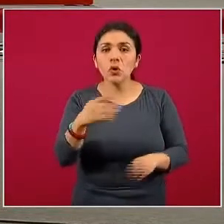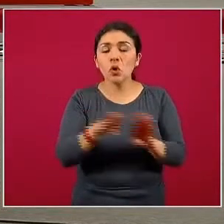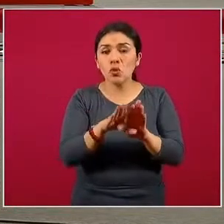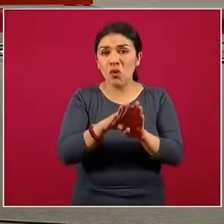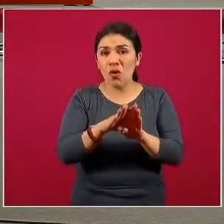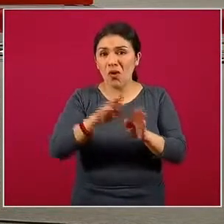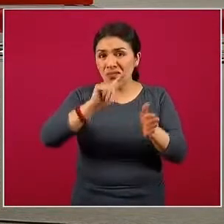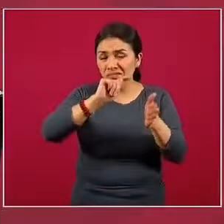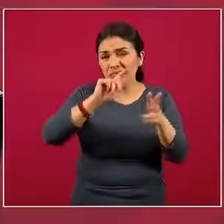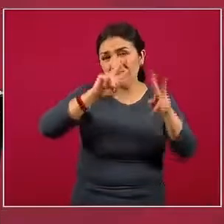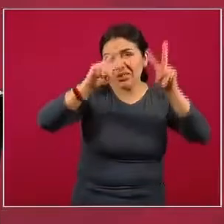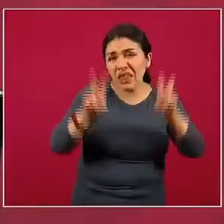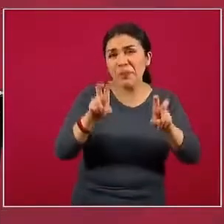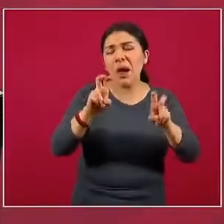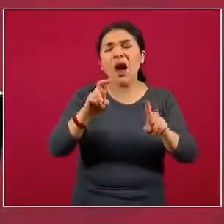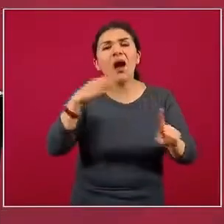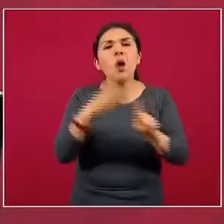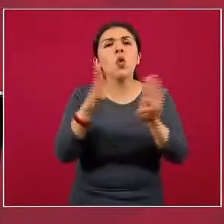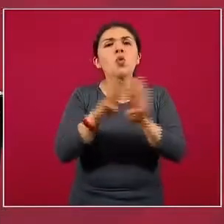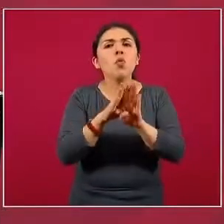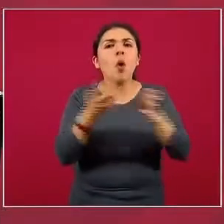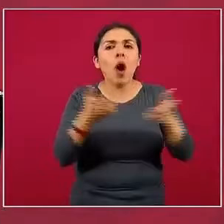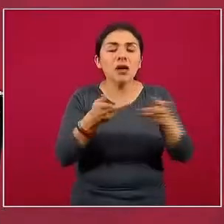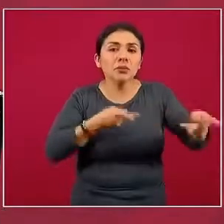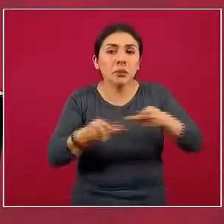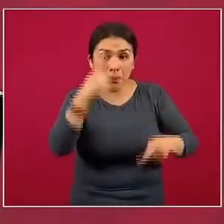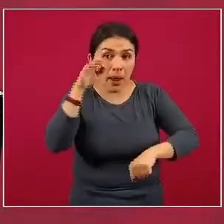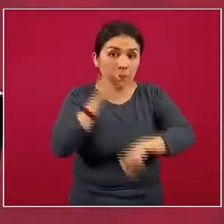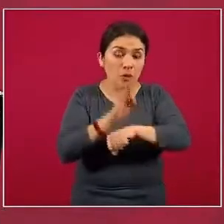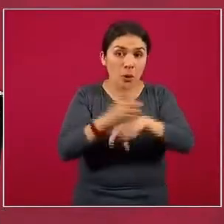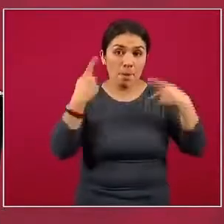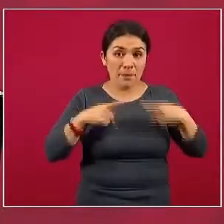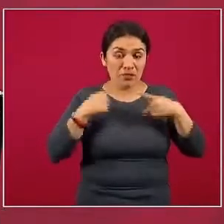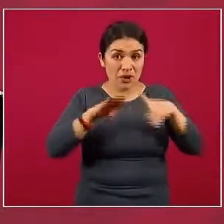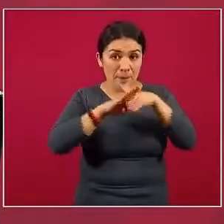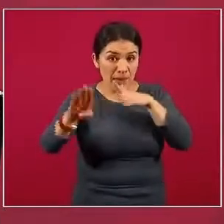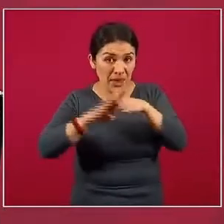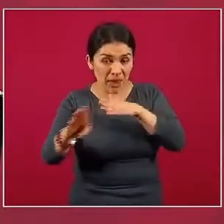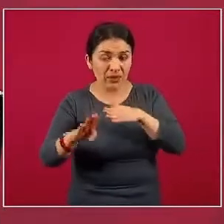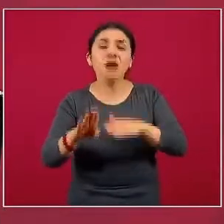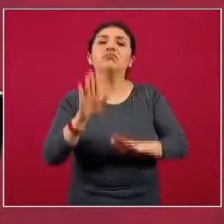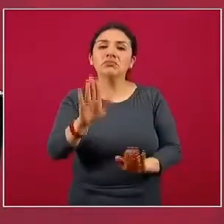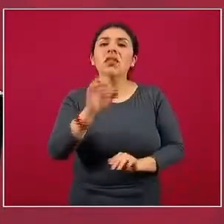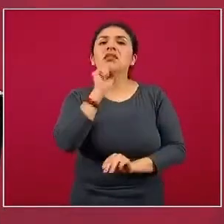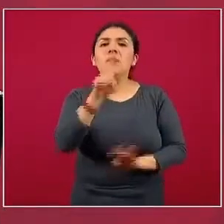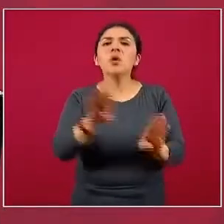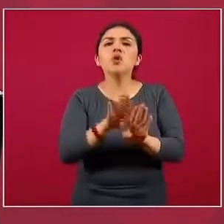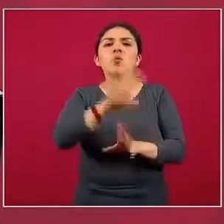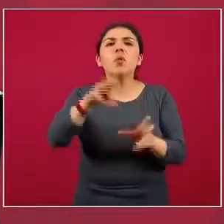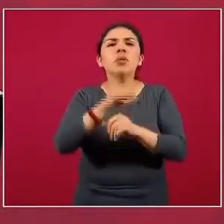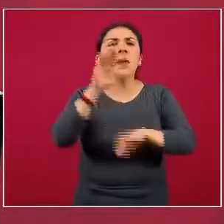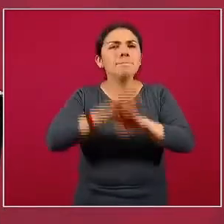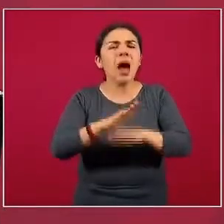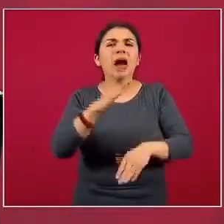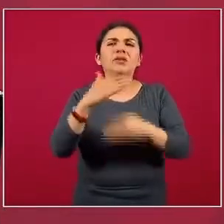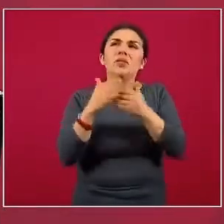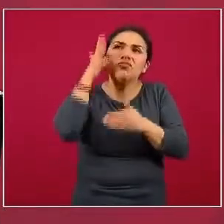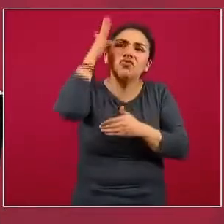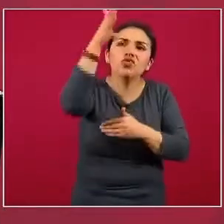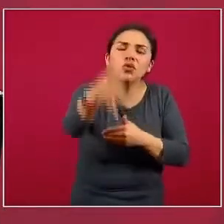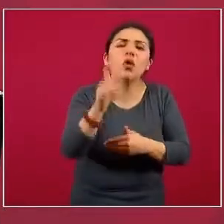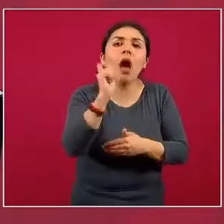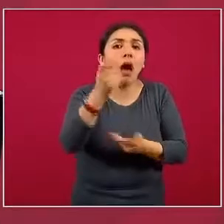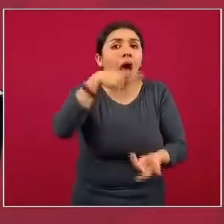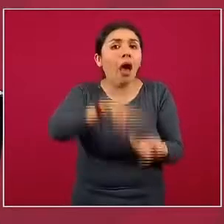aspectos pragmáticos de la protección de las personas migrantes, sino también una visión de un poco más largo plazo sobre